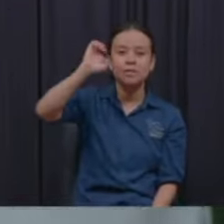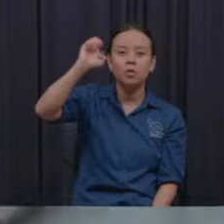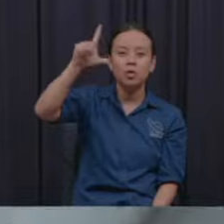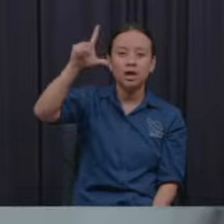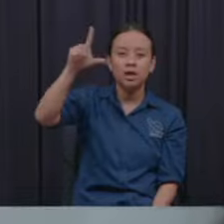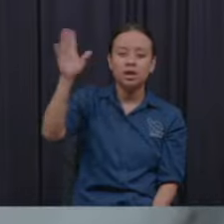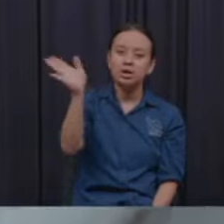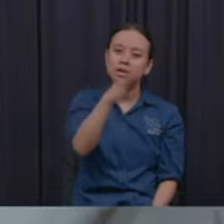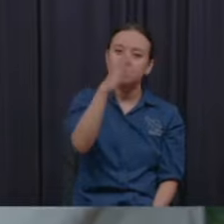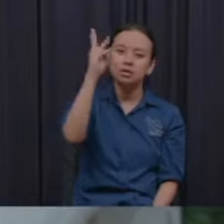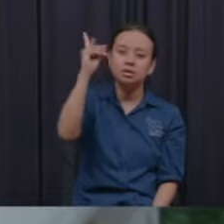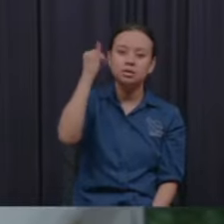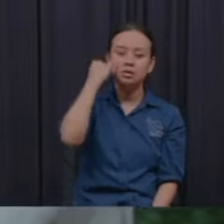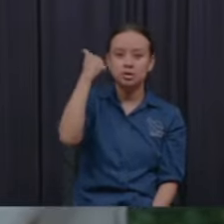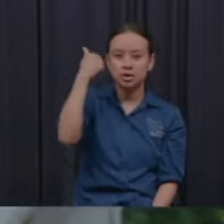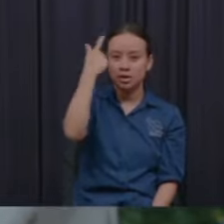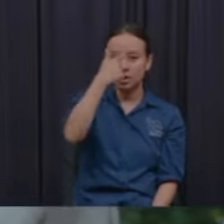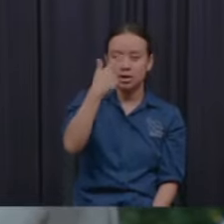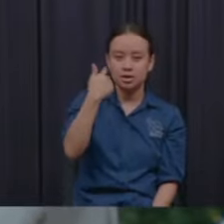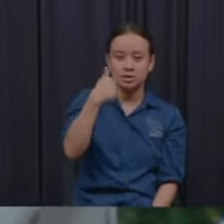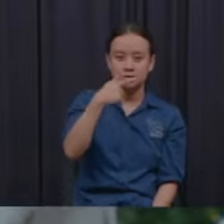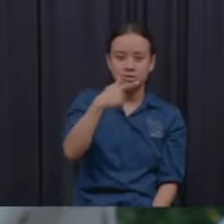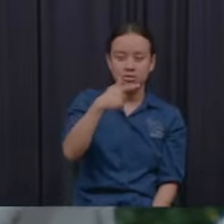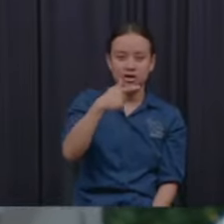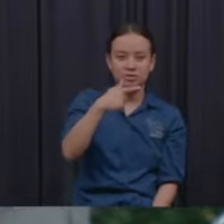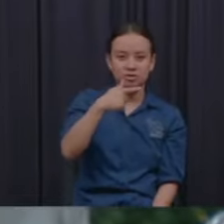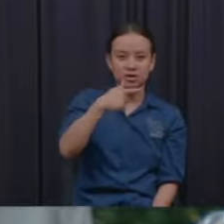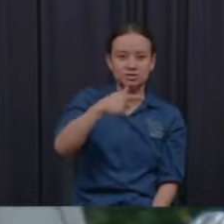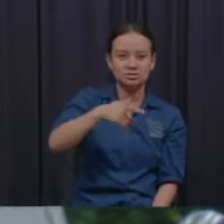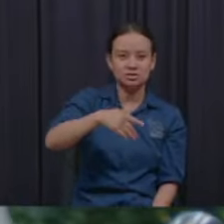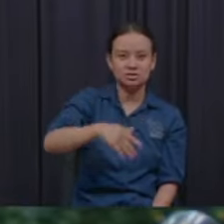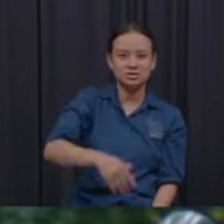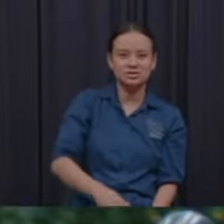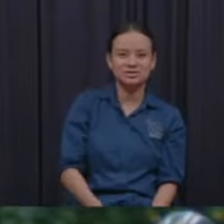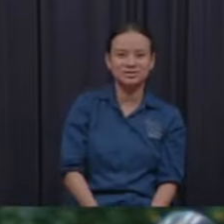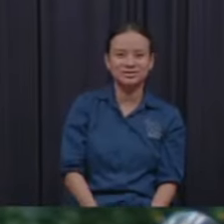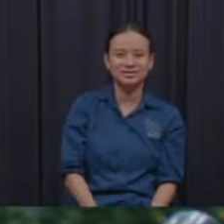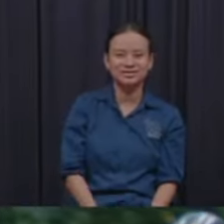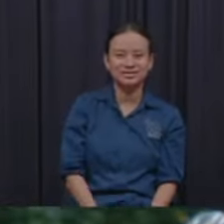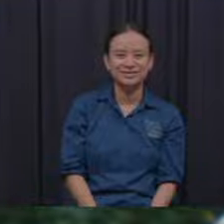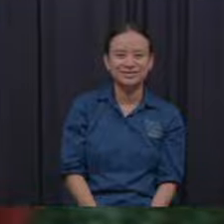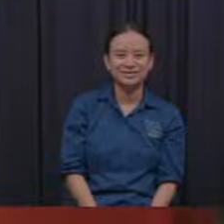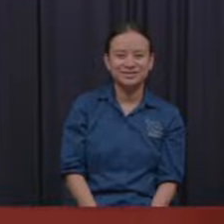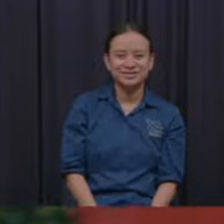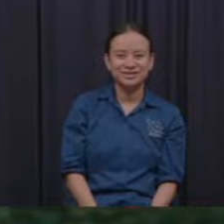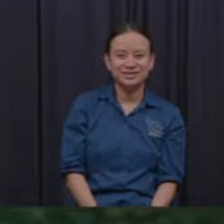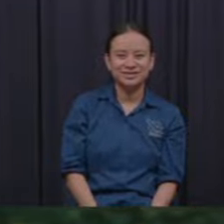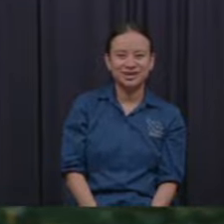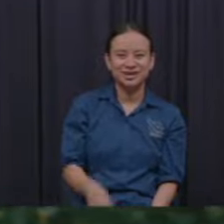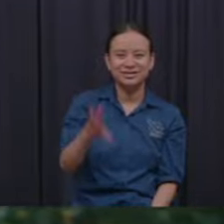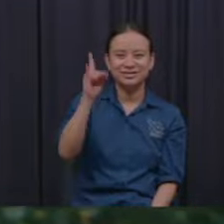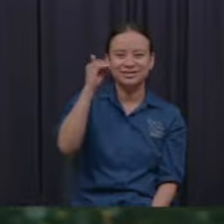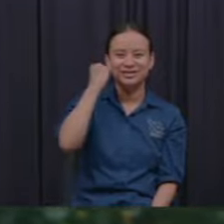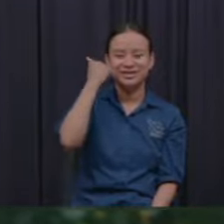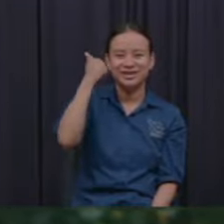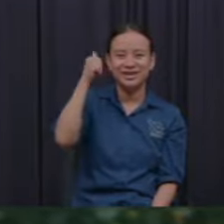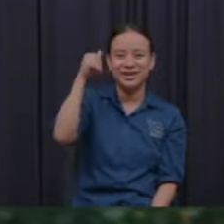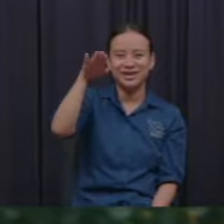¿Este? ¿Micrófono de mano para...? Bueno, usa este, porque aquí lo que yo sé. Gracias, apóstol, gloria al